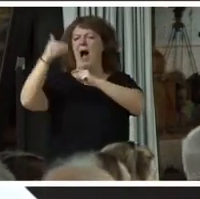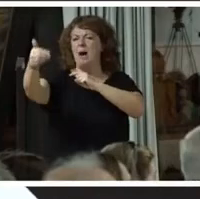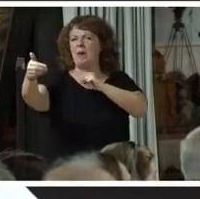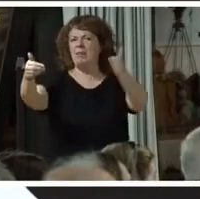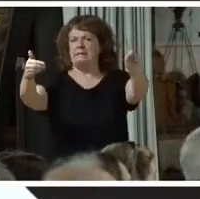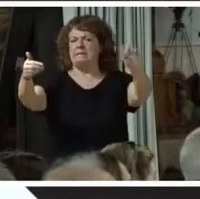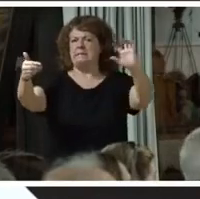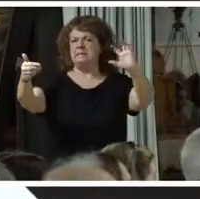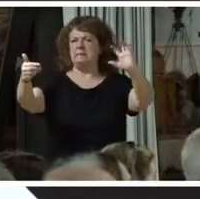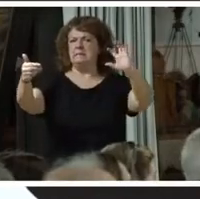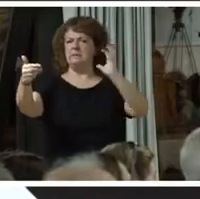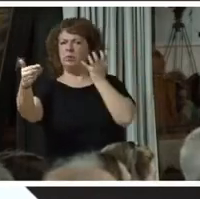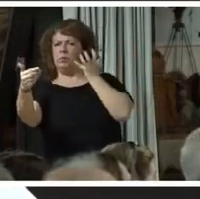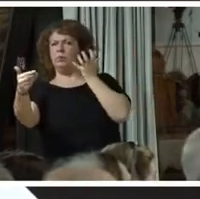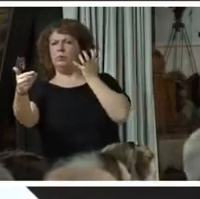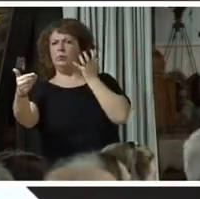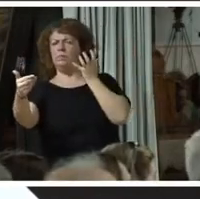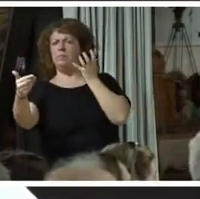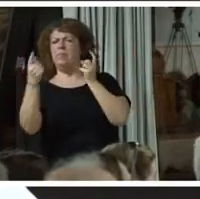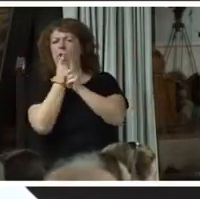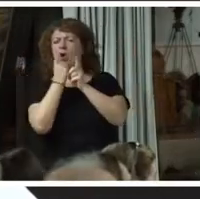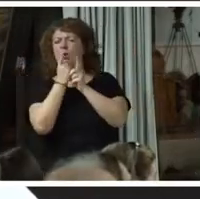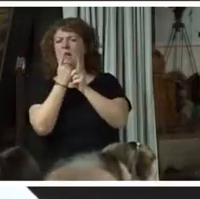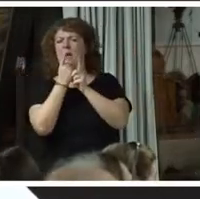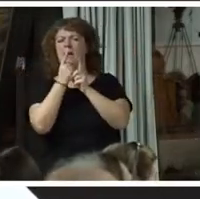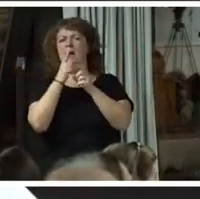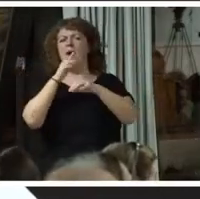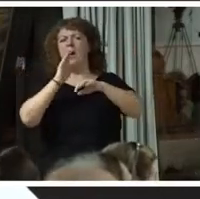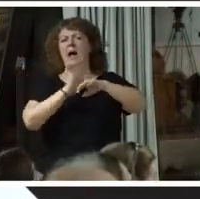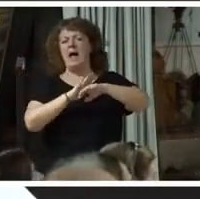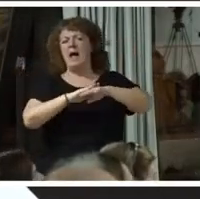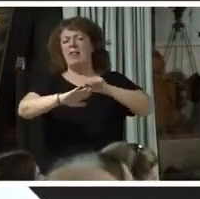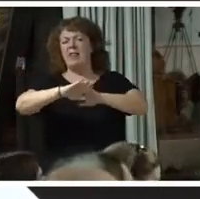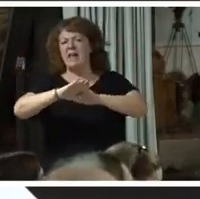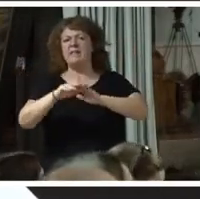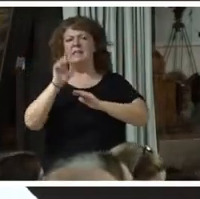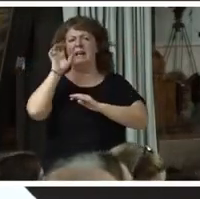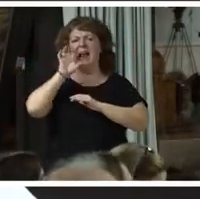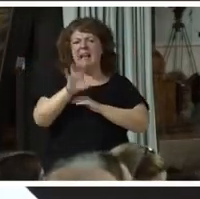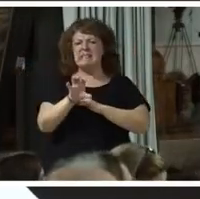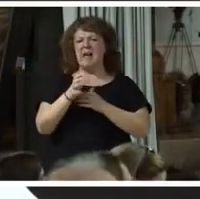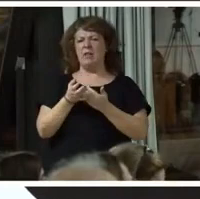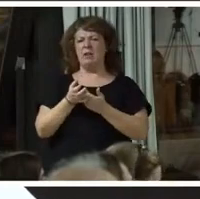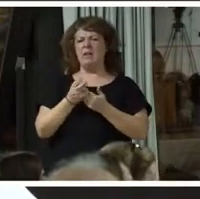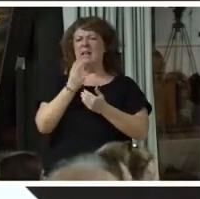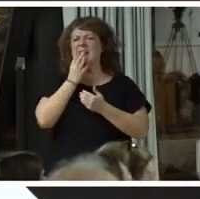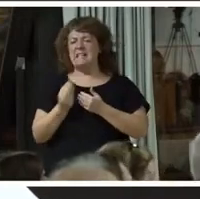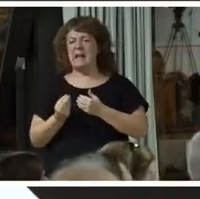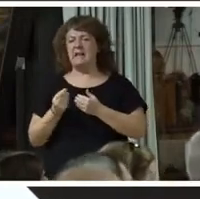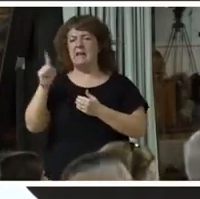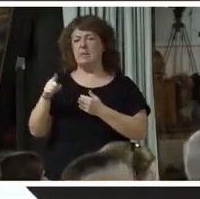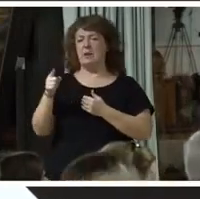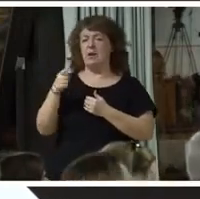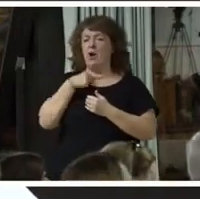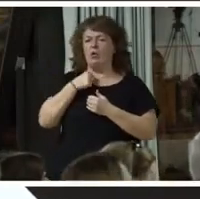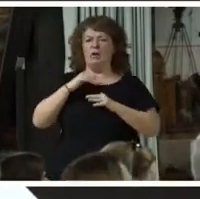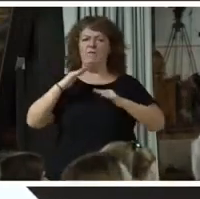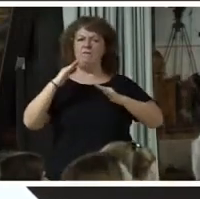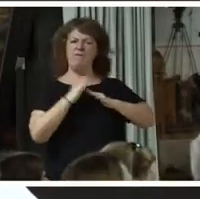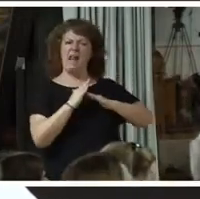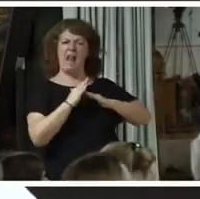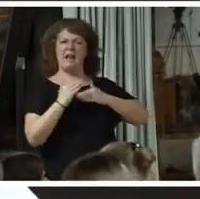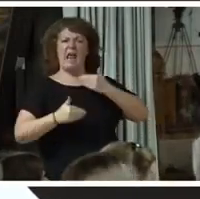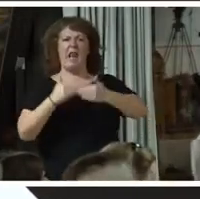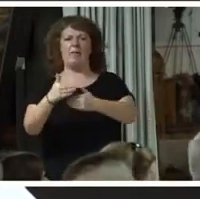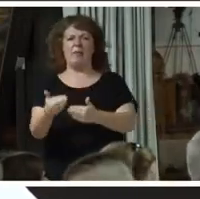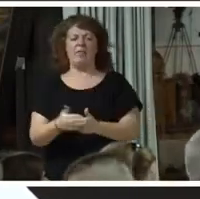hay una reacción por parte de las fuerzas reaccionarias la derecha el estado de Israel que busca frenar ese